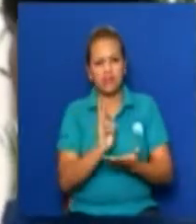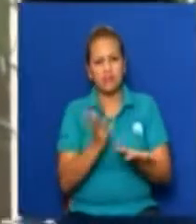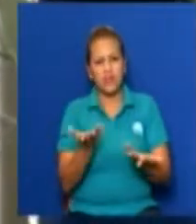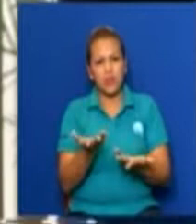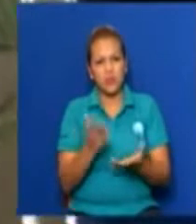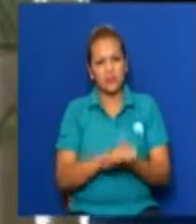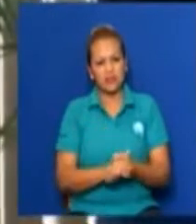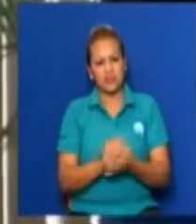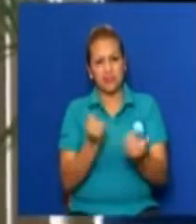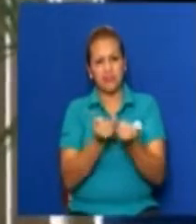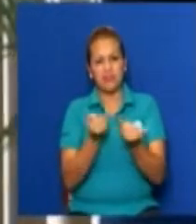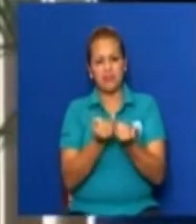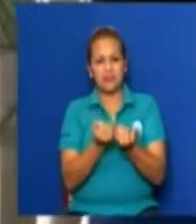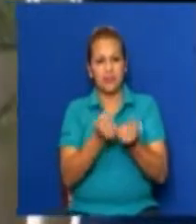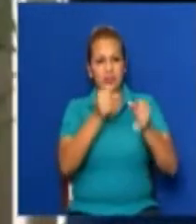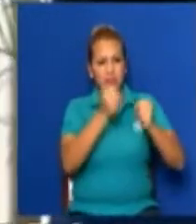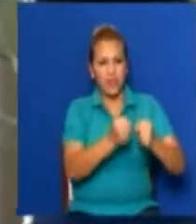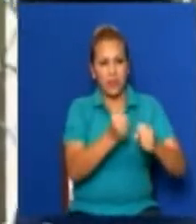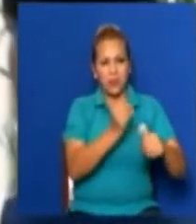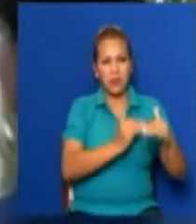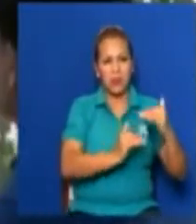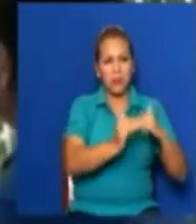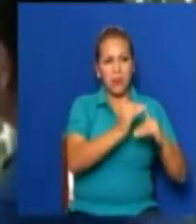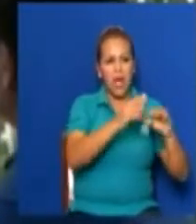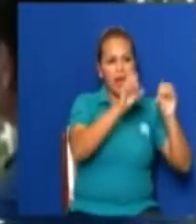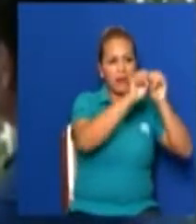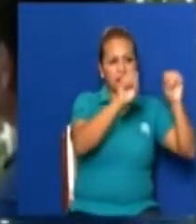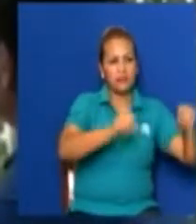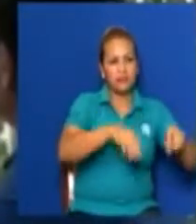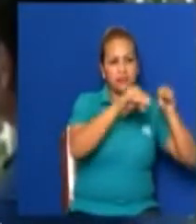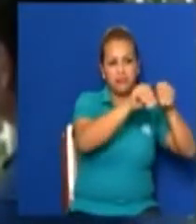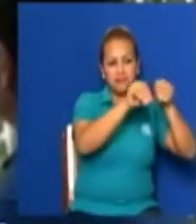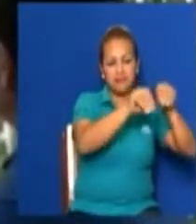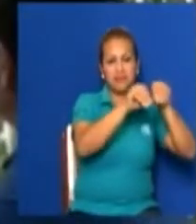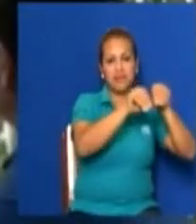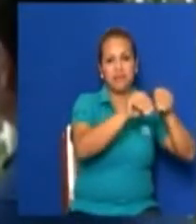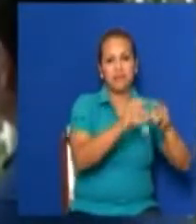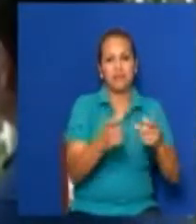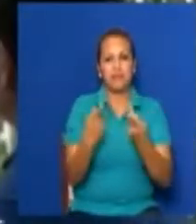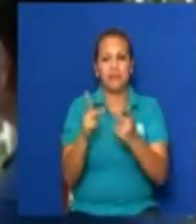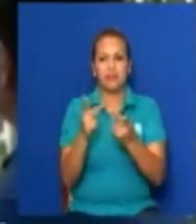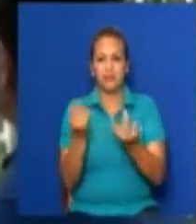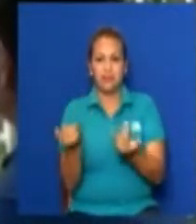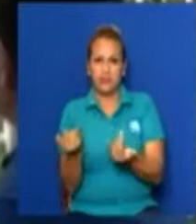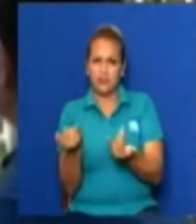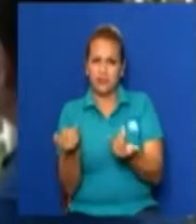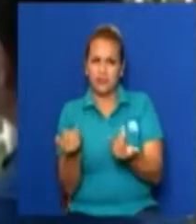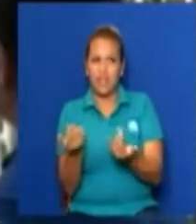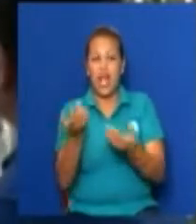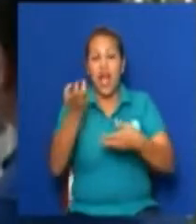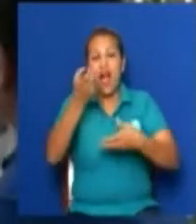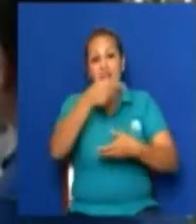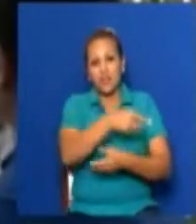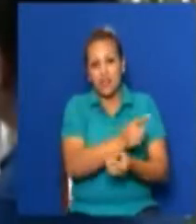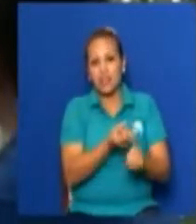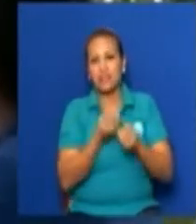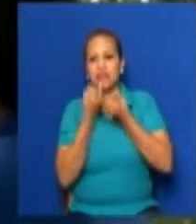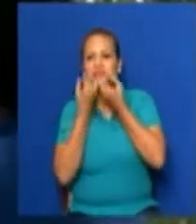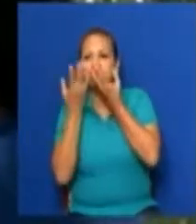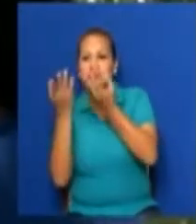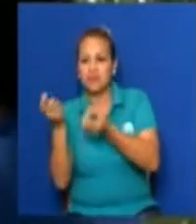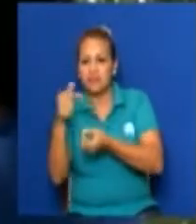más capacitados que las mujeres. Y ellos, bien francos, es que el problema es que ni ellas